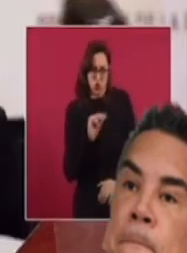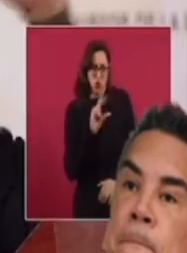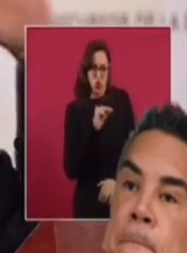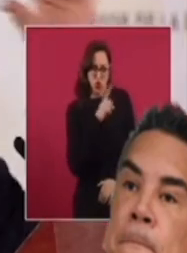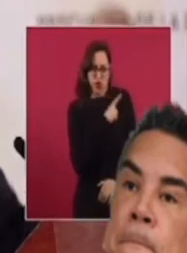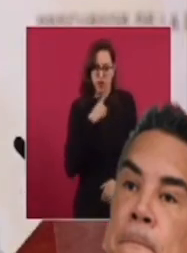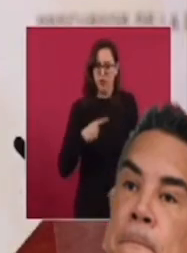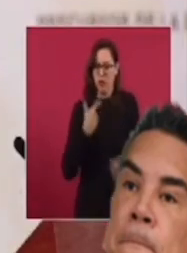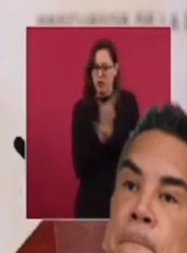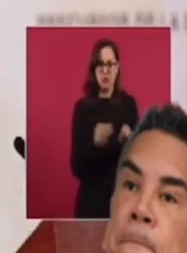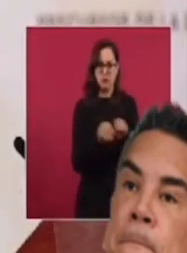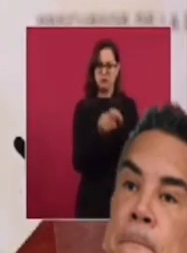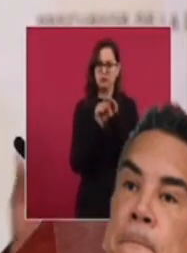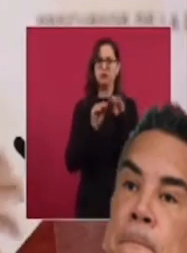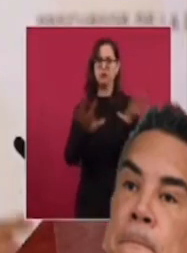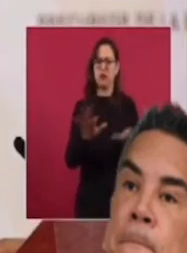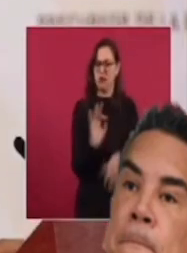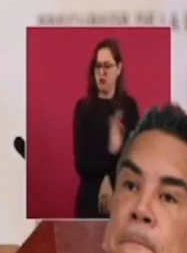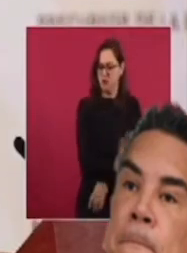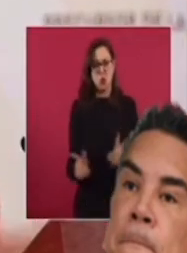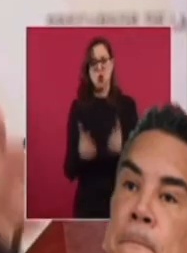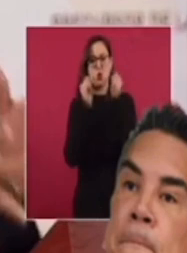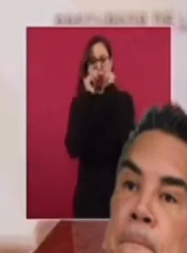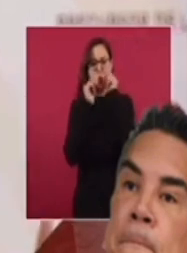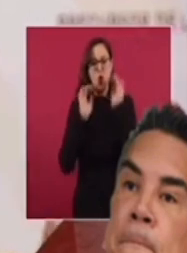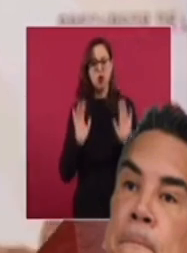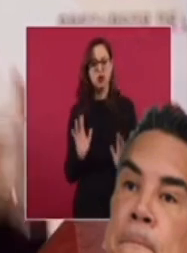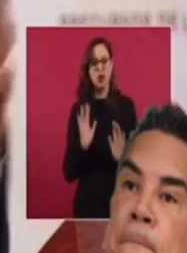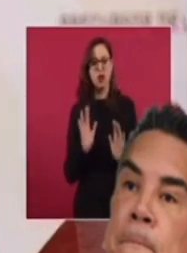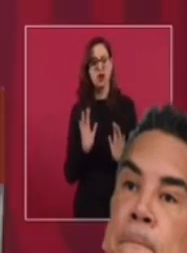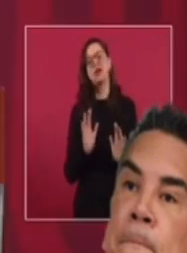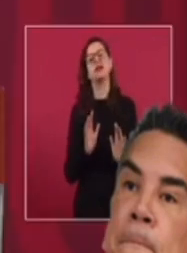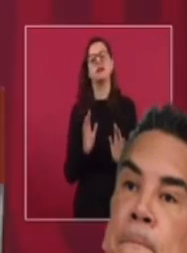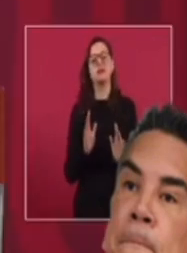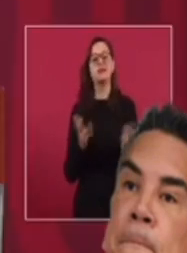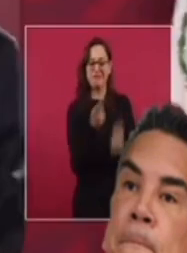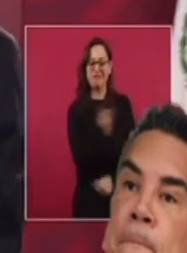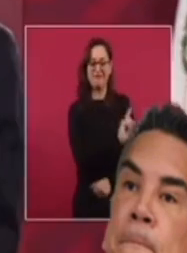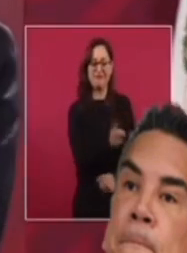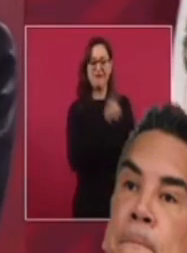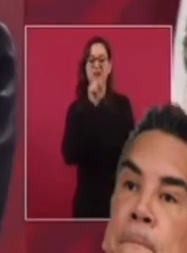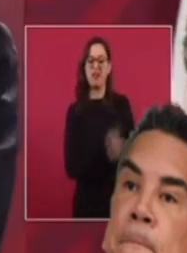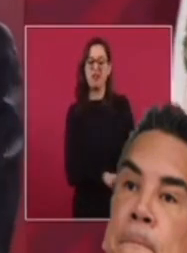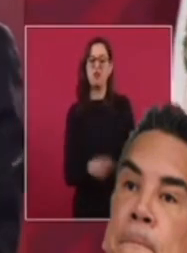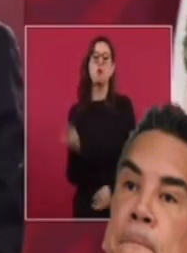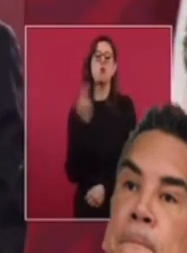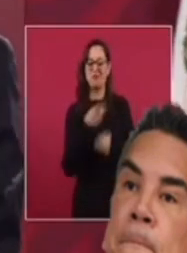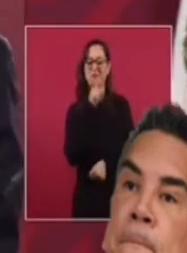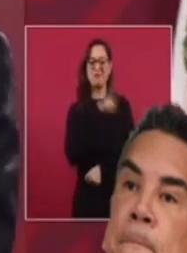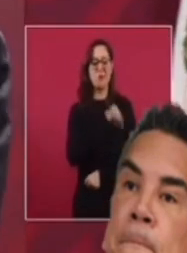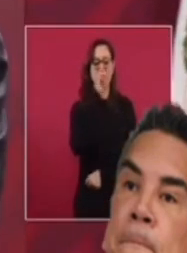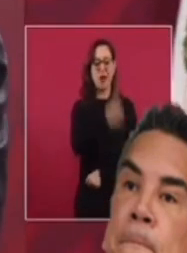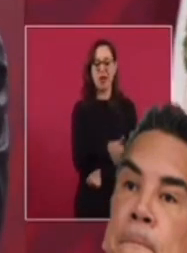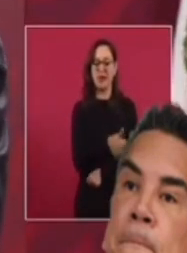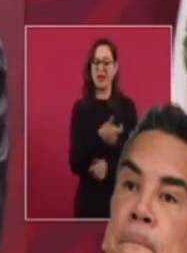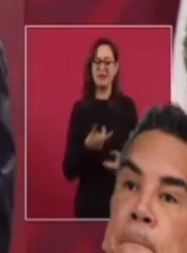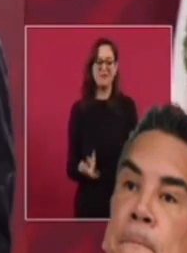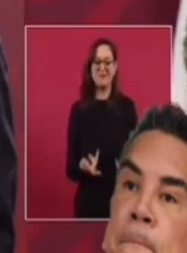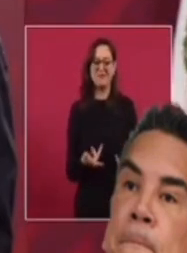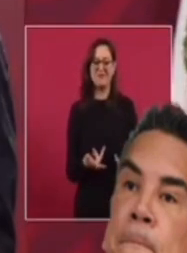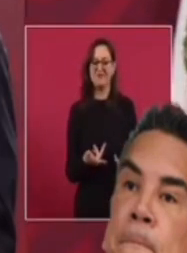investigación y sale. Esto demuestra que este grupo hace política, no periodismo. Que no